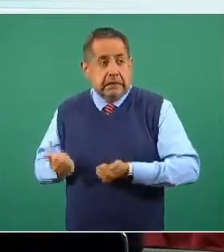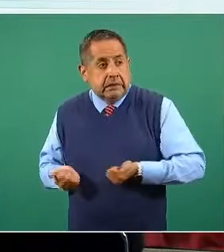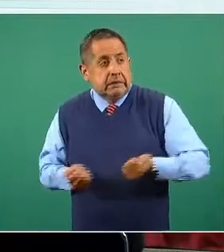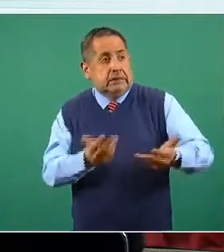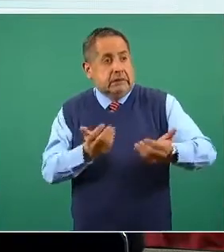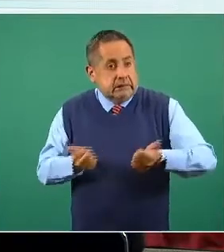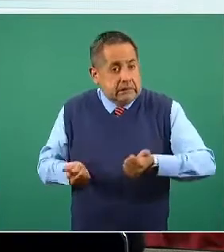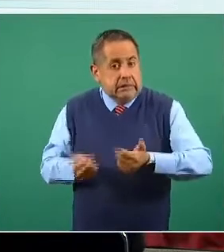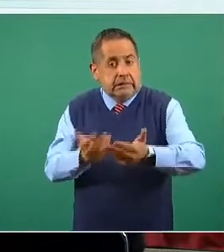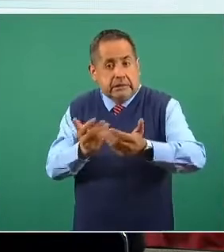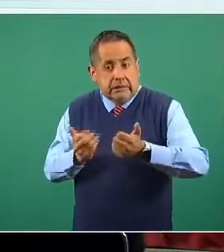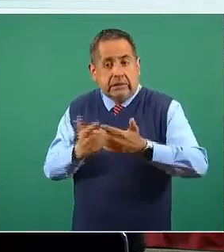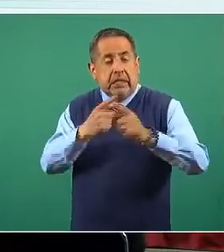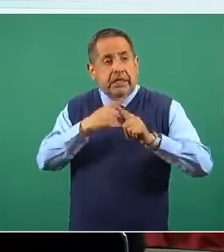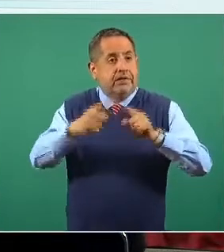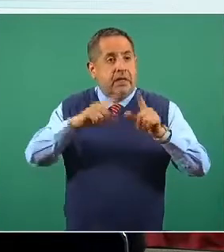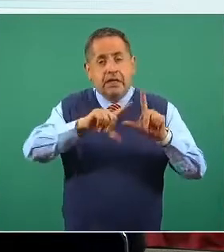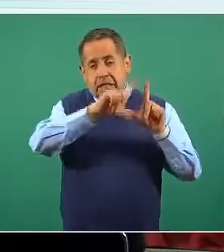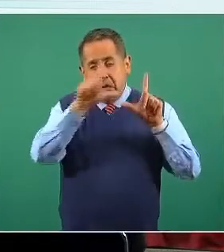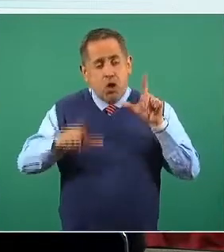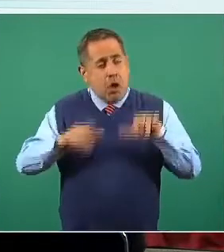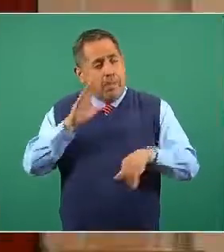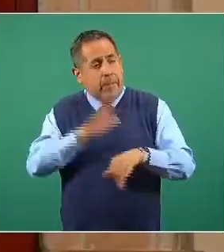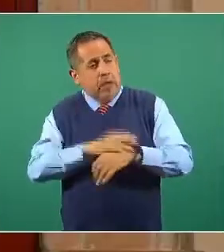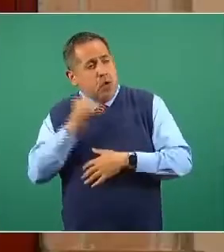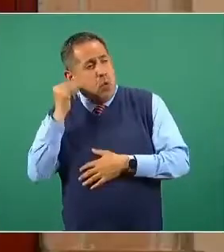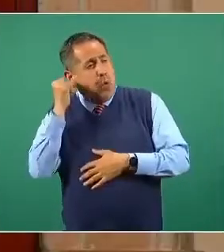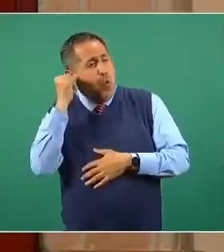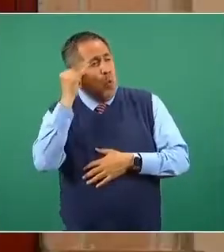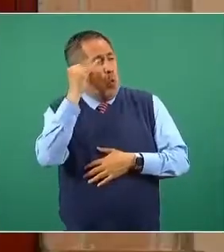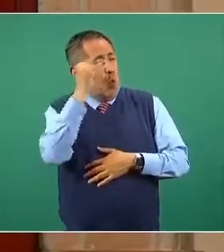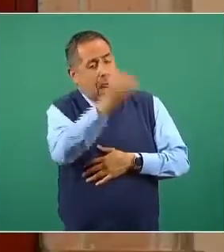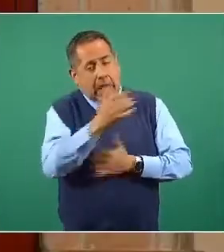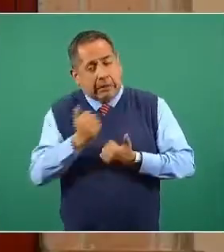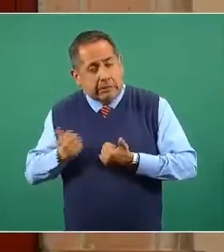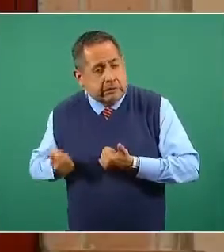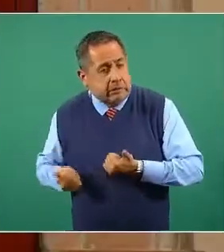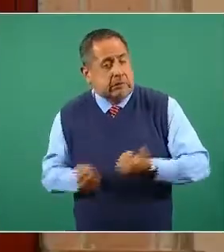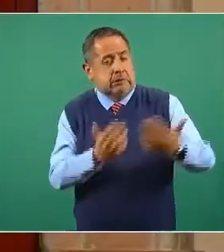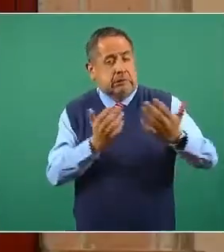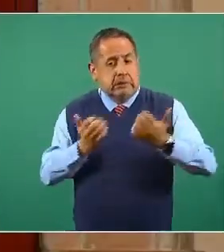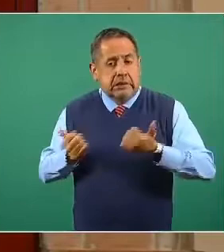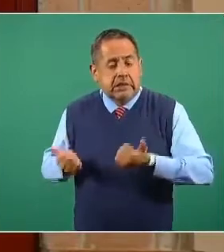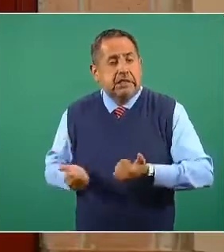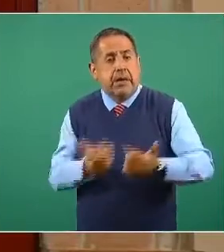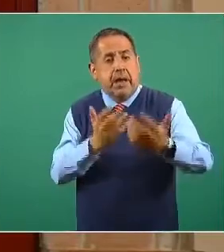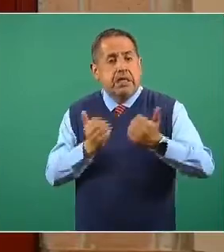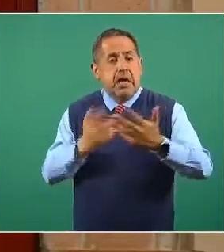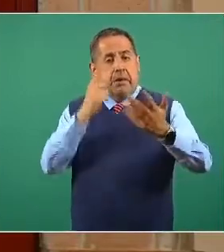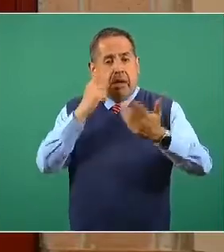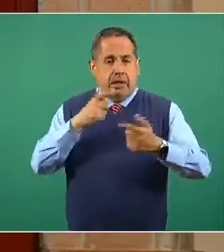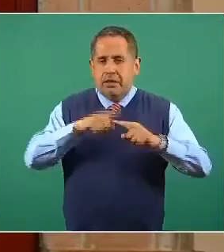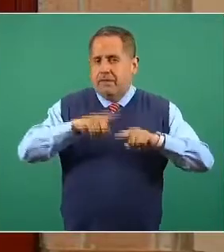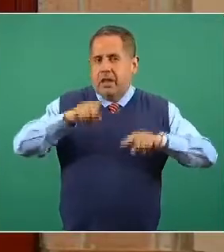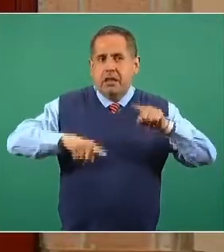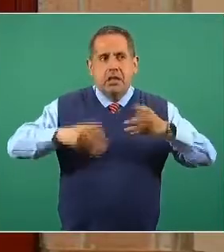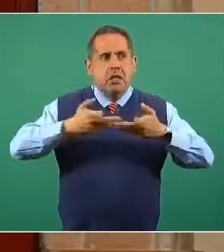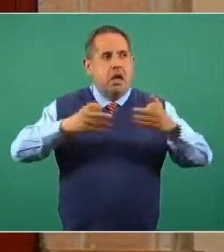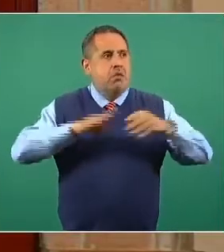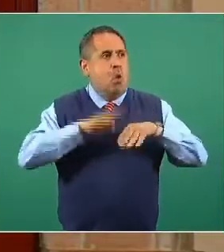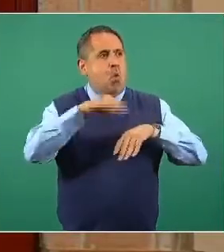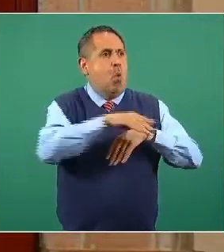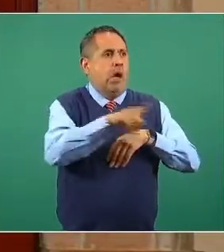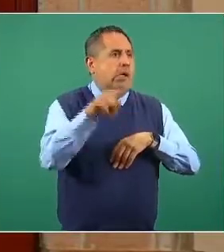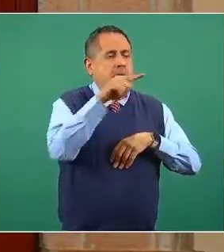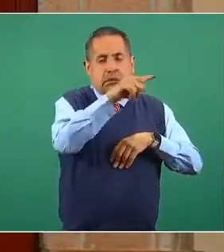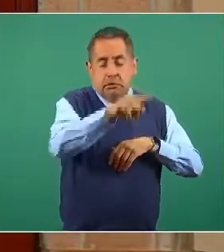puntos, algunos de ellos alejados inclusive en lo que se refiere a la territorialidad de cada una de las entidades federativas,